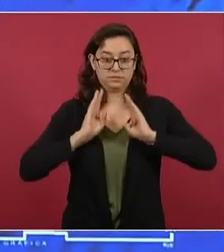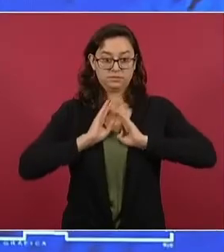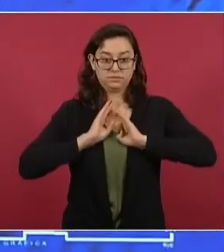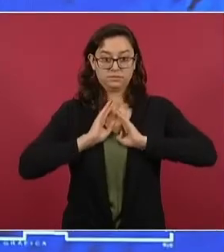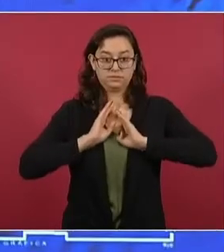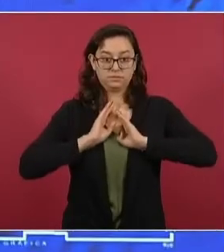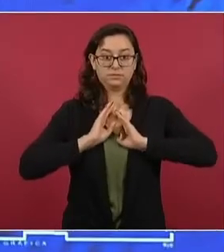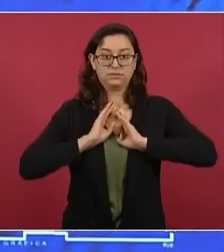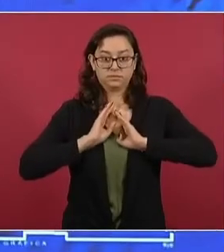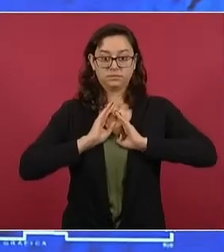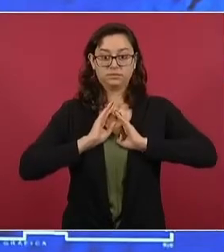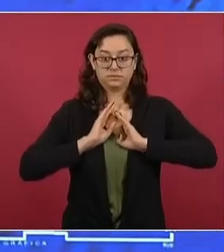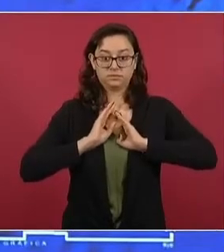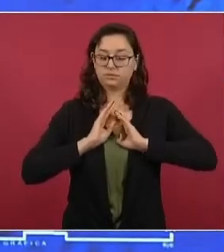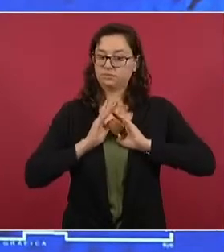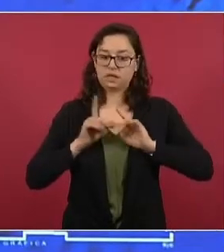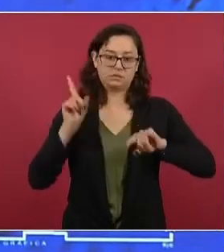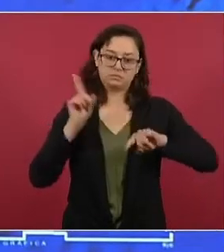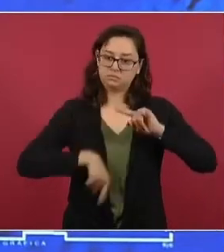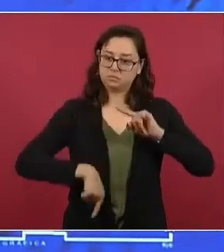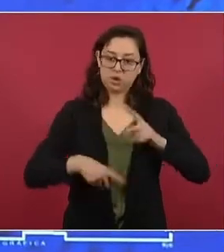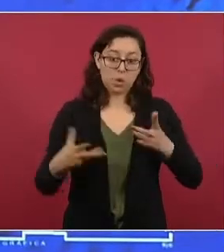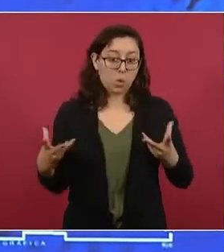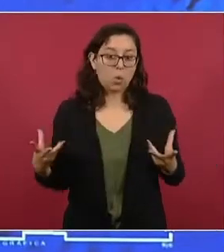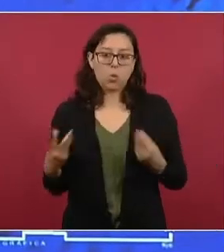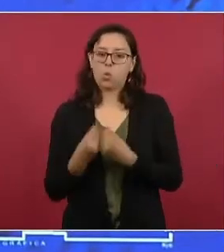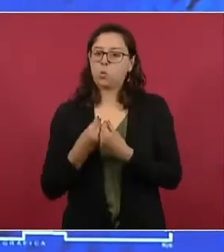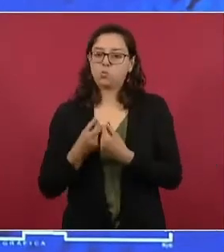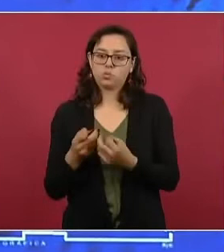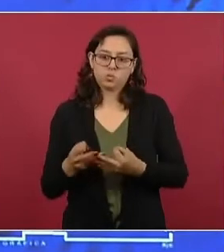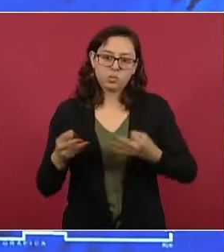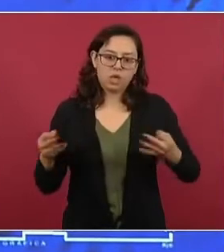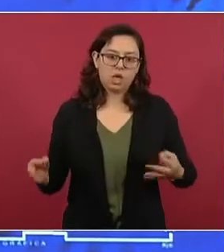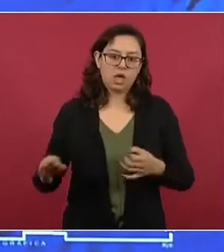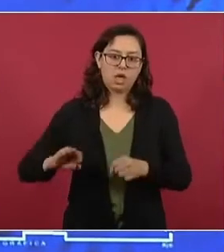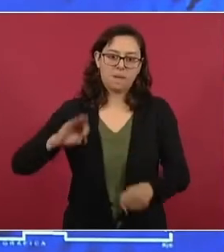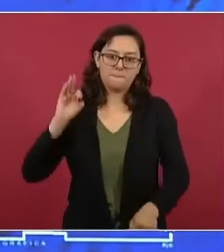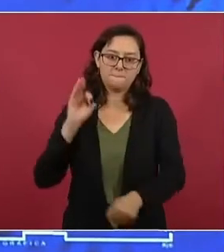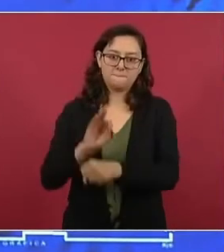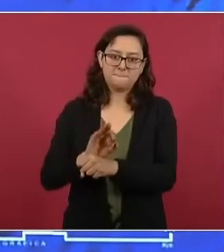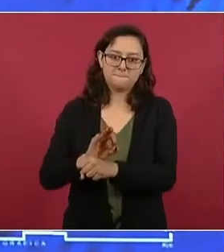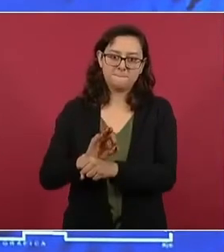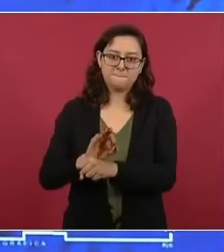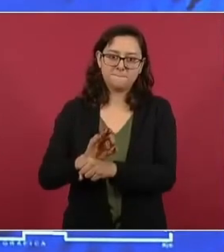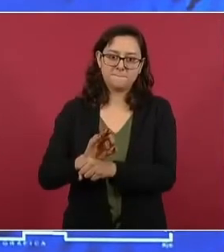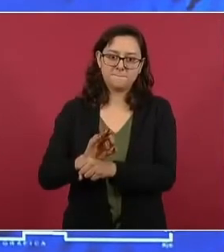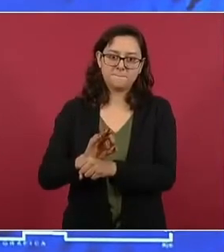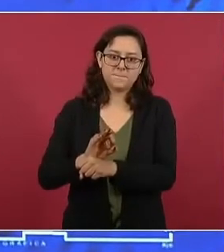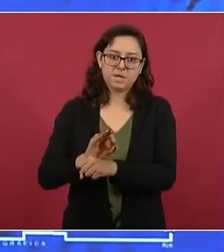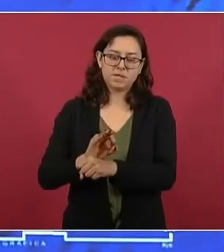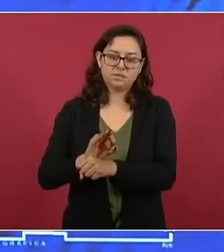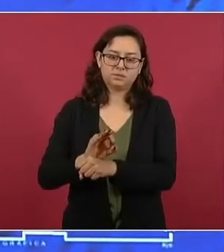va a pasar a formar parte. Entonces, por aquí va a estar la estación del tren,